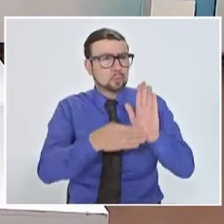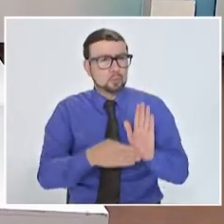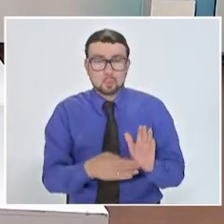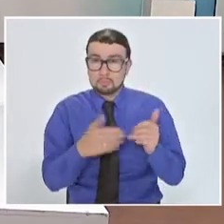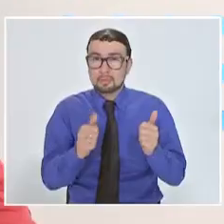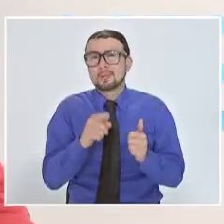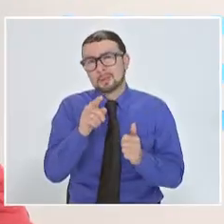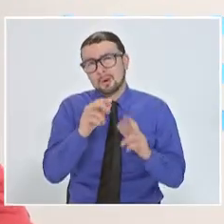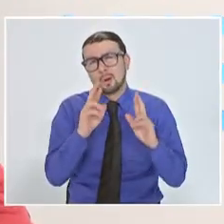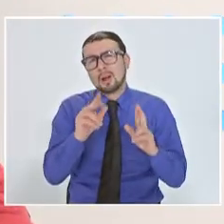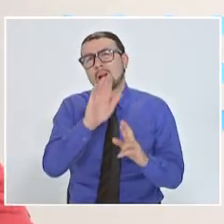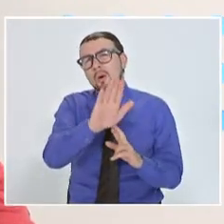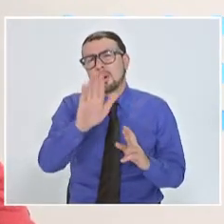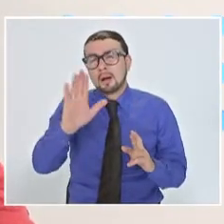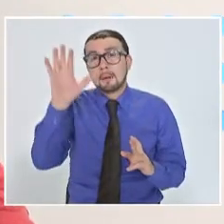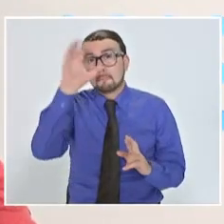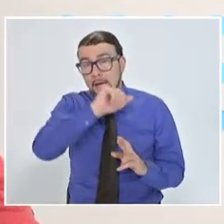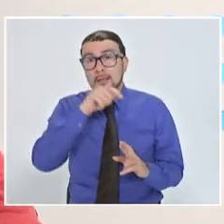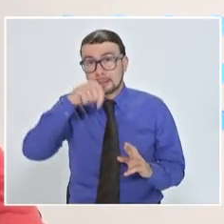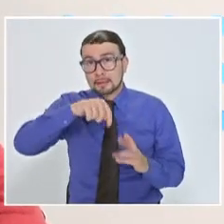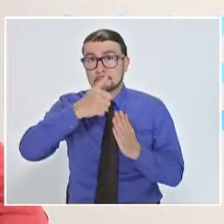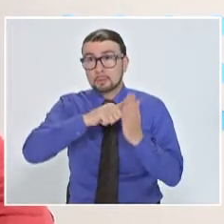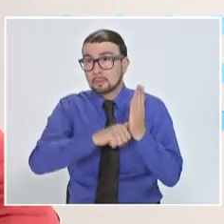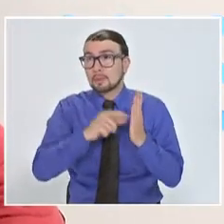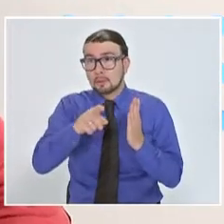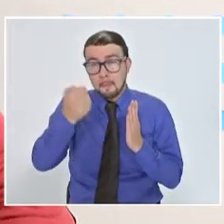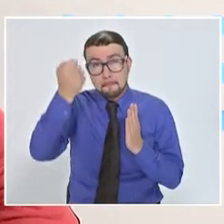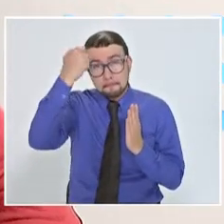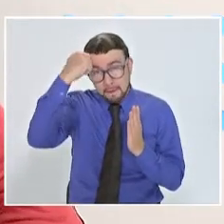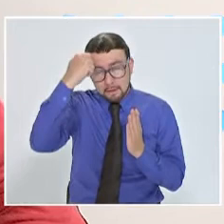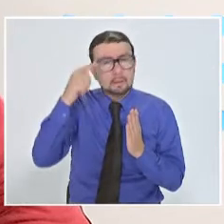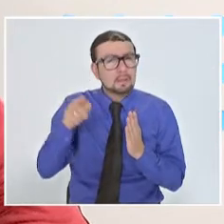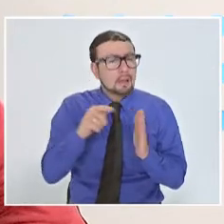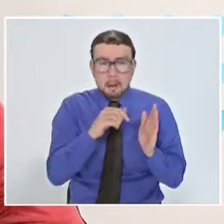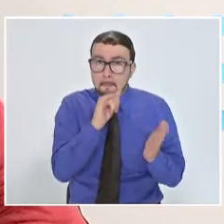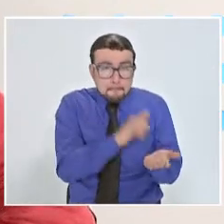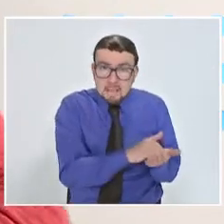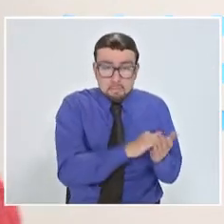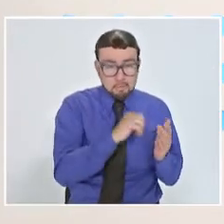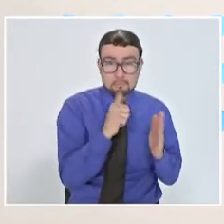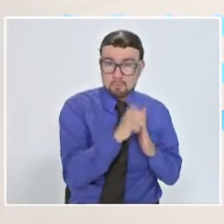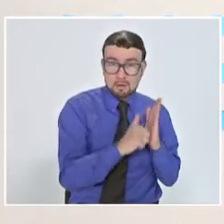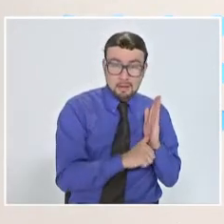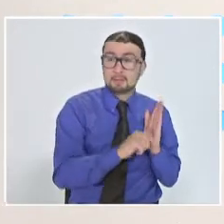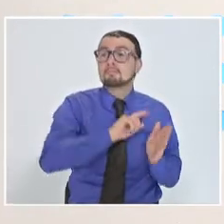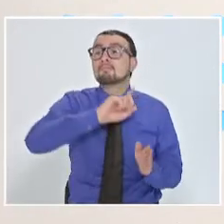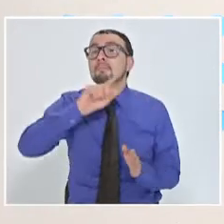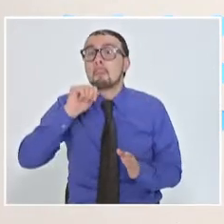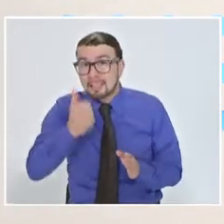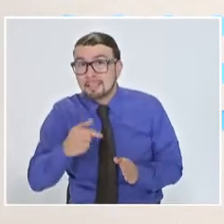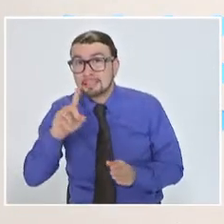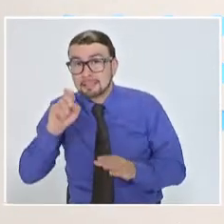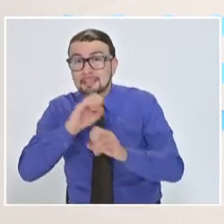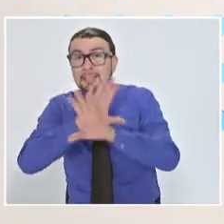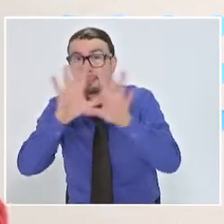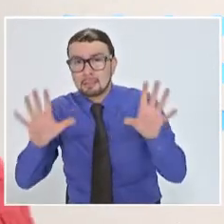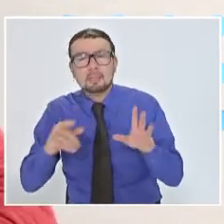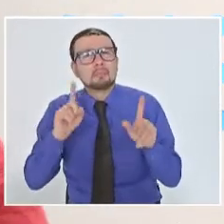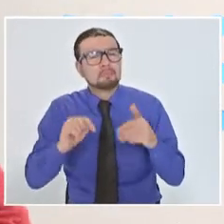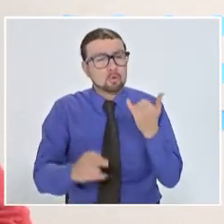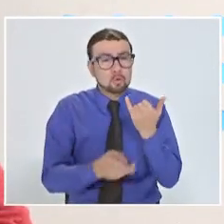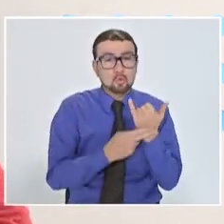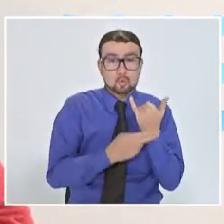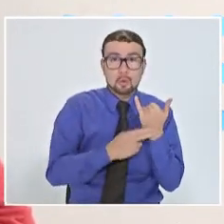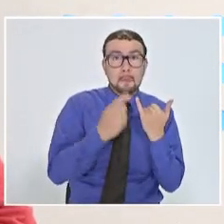aprecien muy bien este programa, y la información se repite a las 6 de la mañana, no olviden, queda grabado en YouTube buscando Jorge Enrique